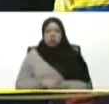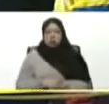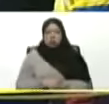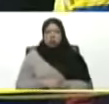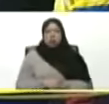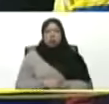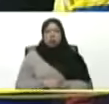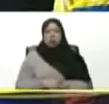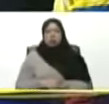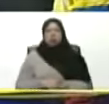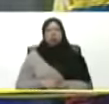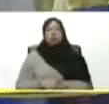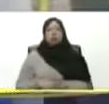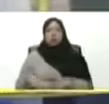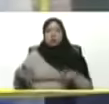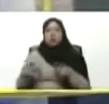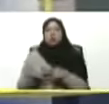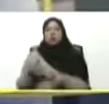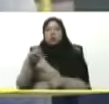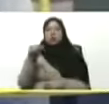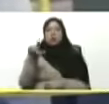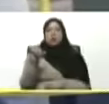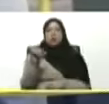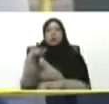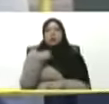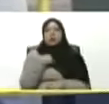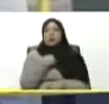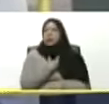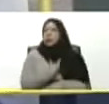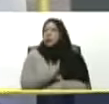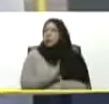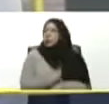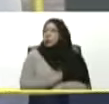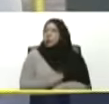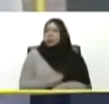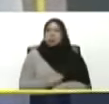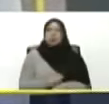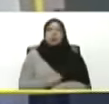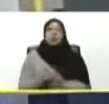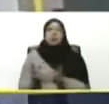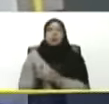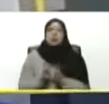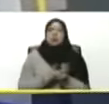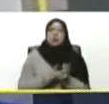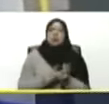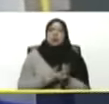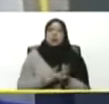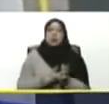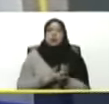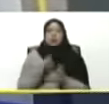la esposa dijo, voy a poner un disco de Ali. Yo por dentro dije, ay Dios mío, comenzó a Cristo a padecer, dije.